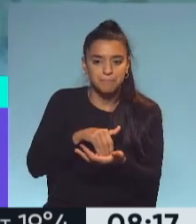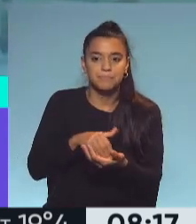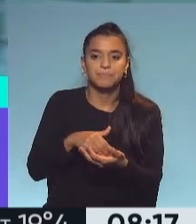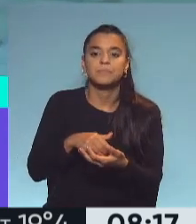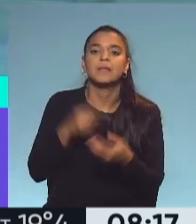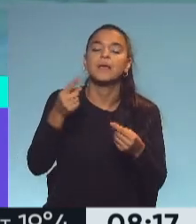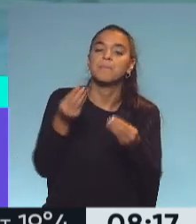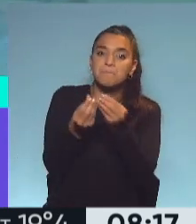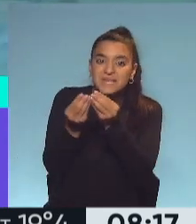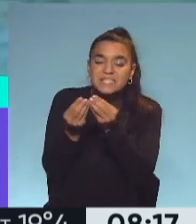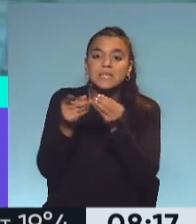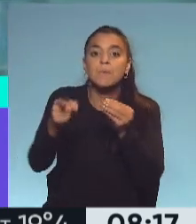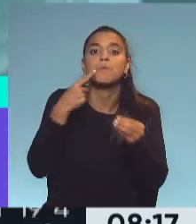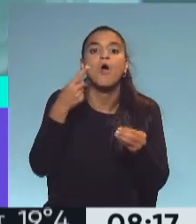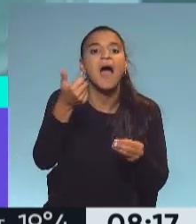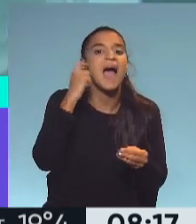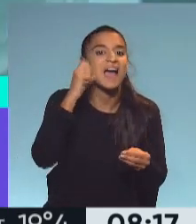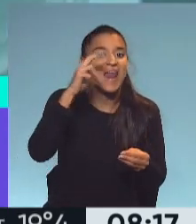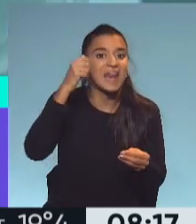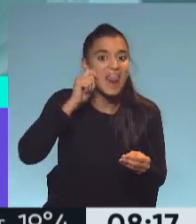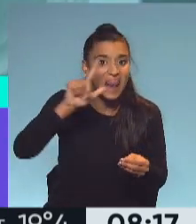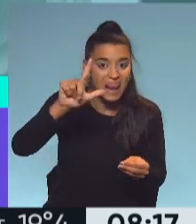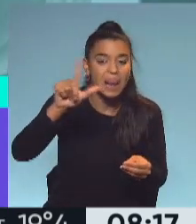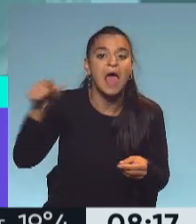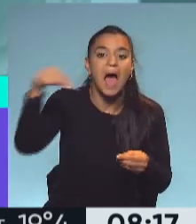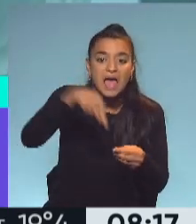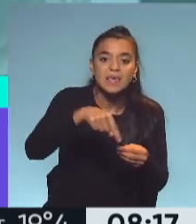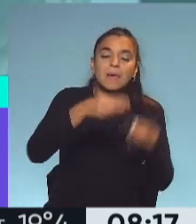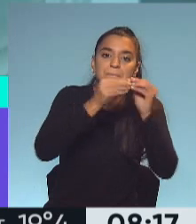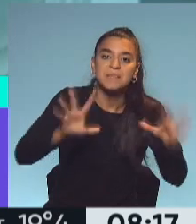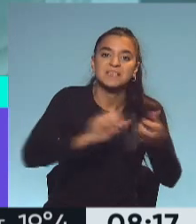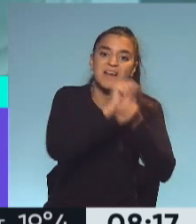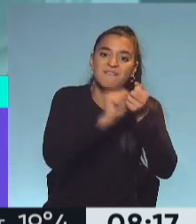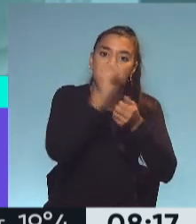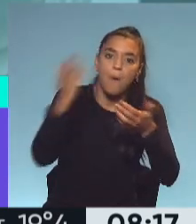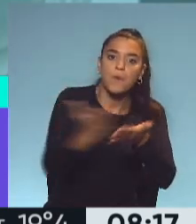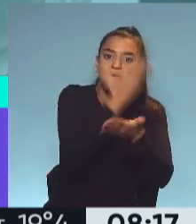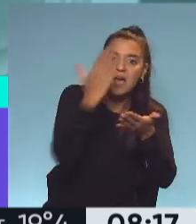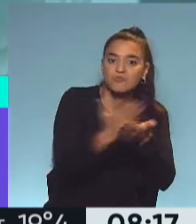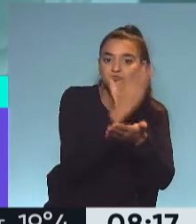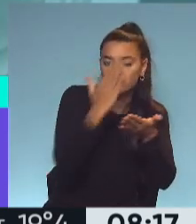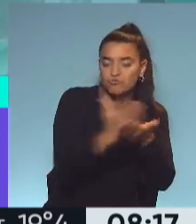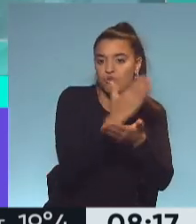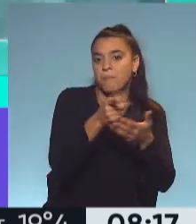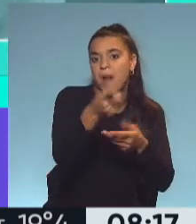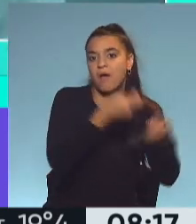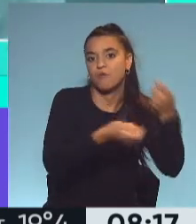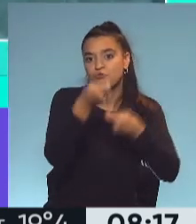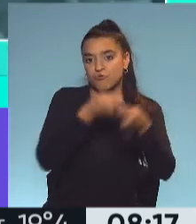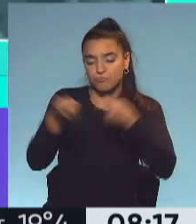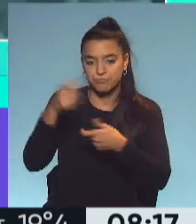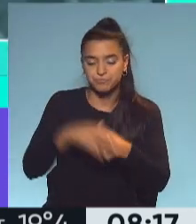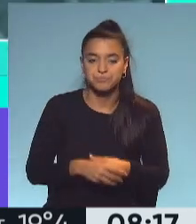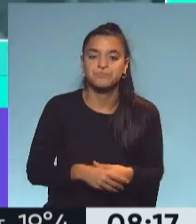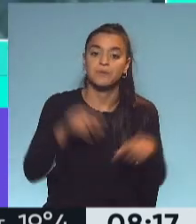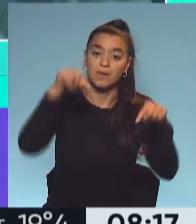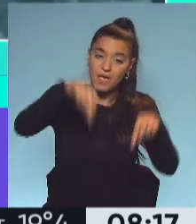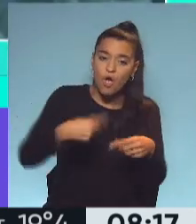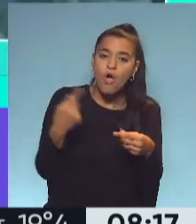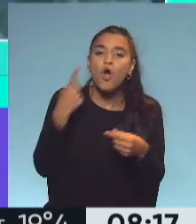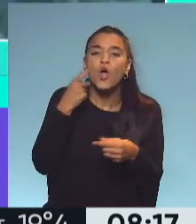lo que es el principio activo a granel y comenzar ya la fabricación de los lotes comerciales. Ahora bien, este control